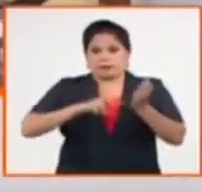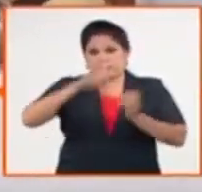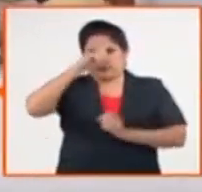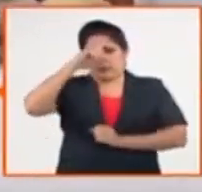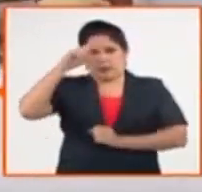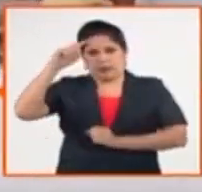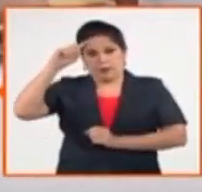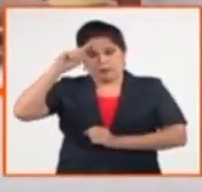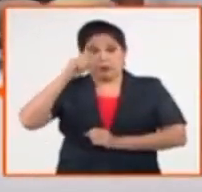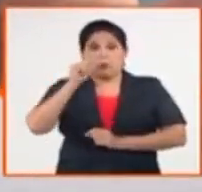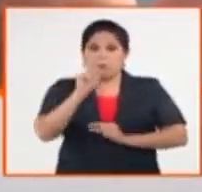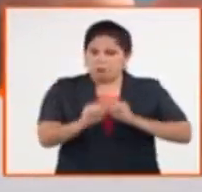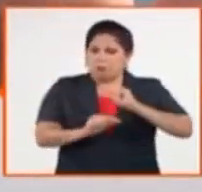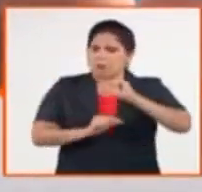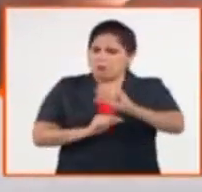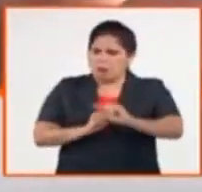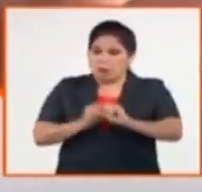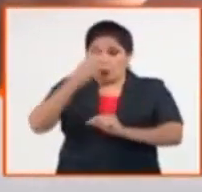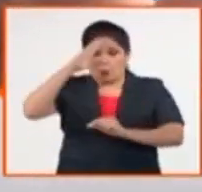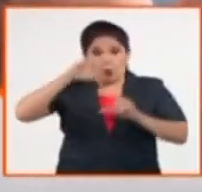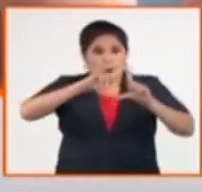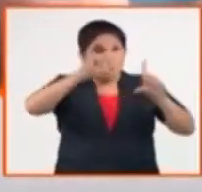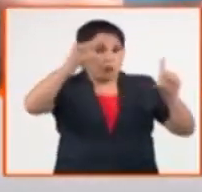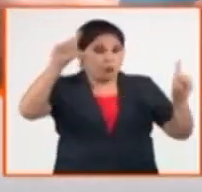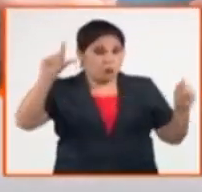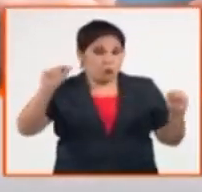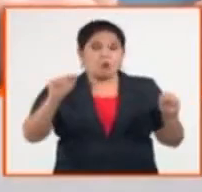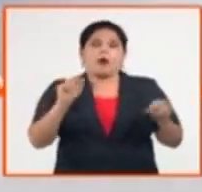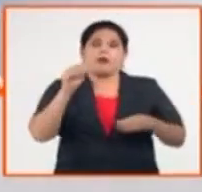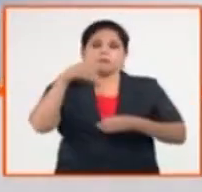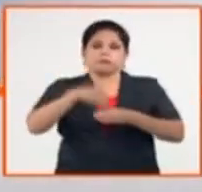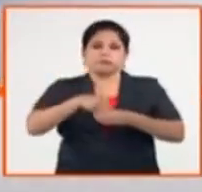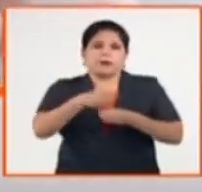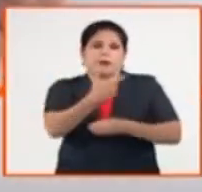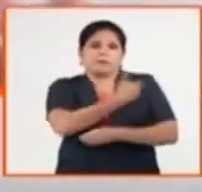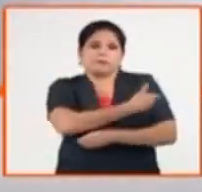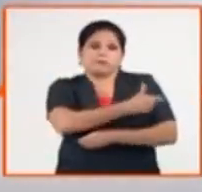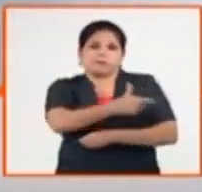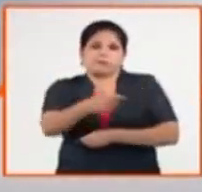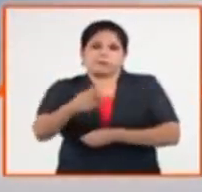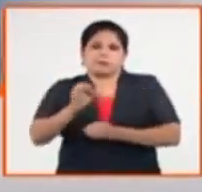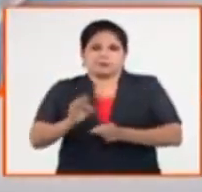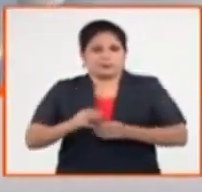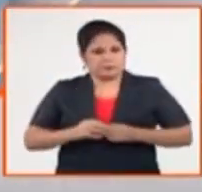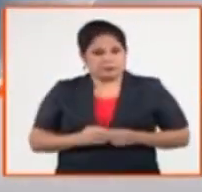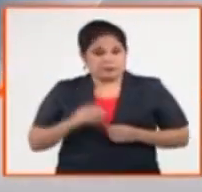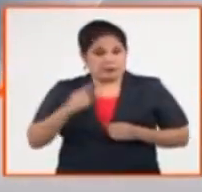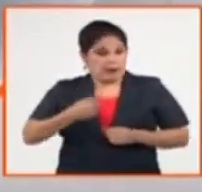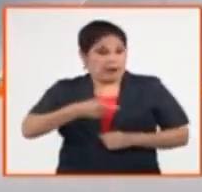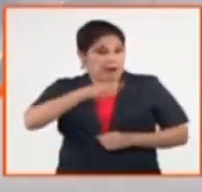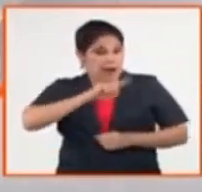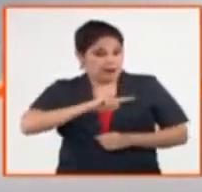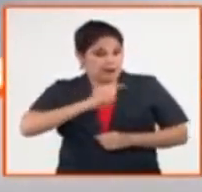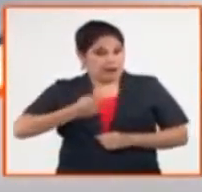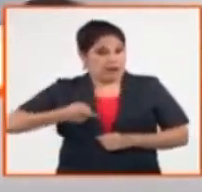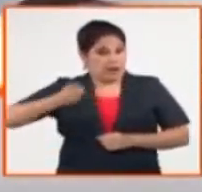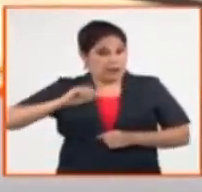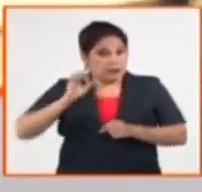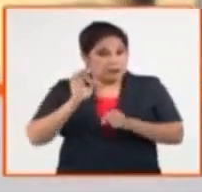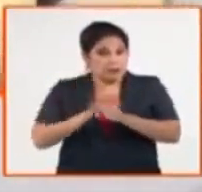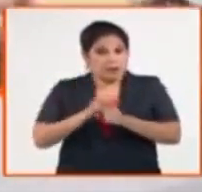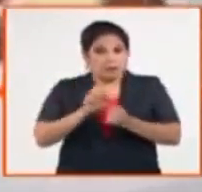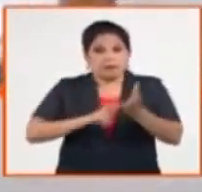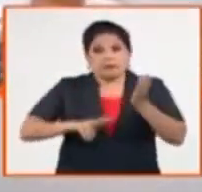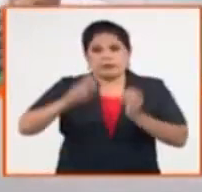ve, prácticamente el país entero está inmerso en este proceso. En el día de ayer iniciamos la vacunación en la provincia de